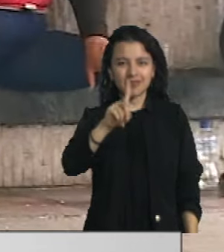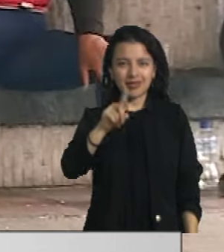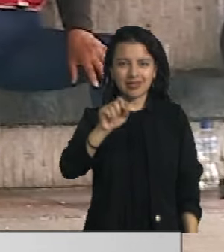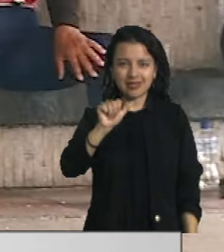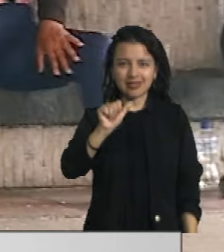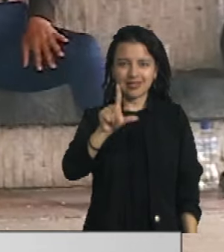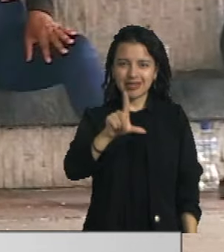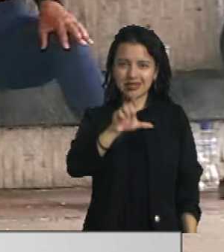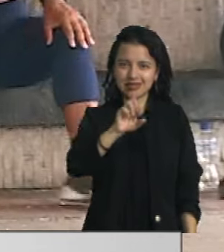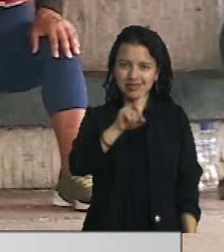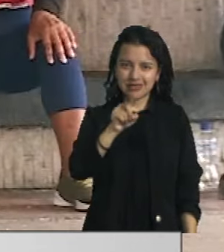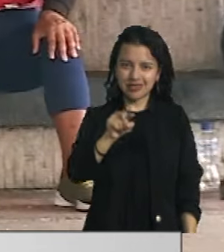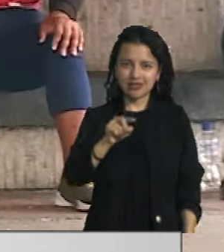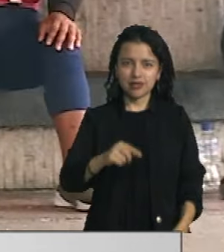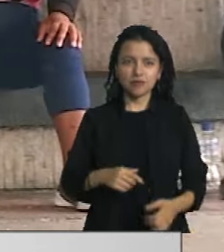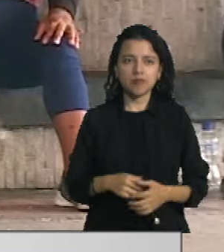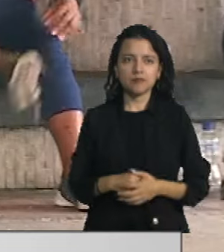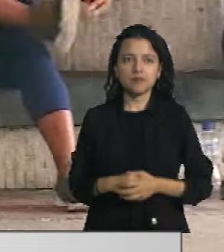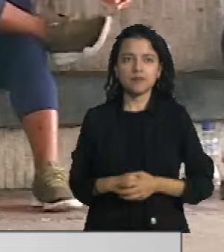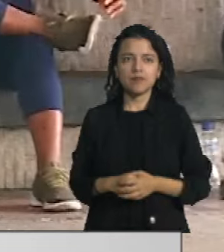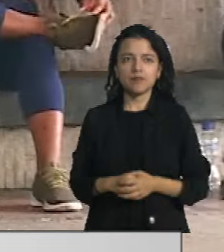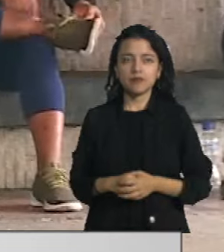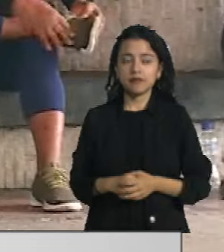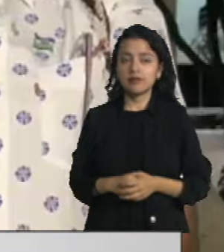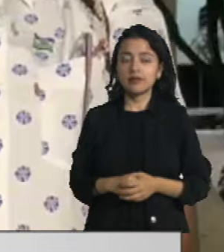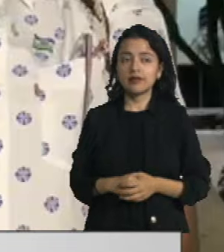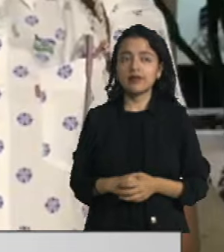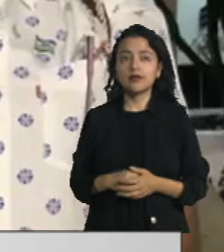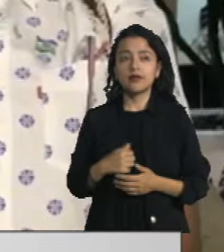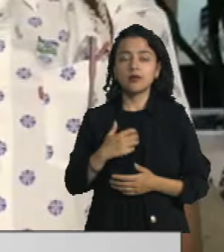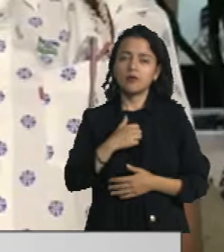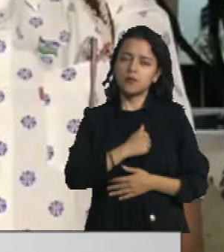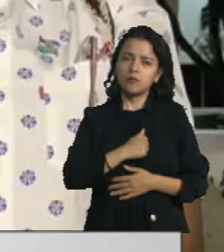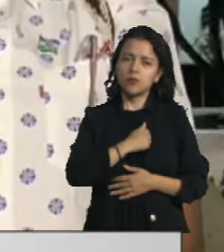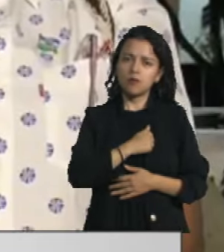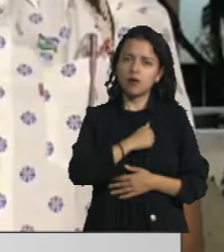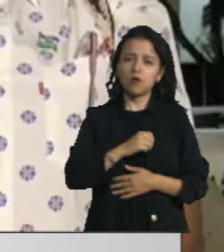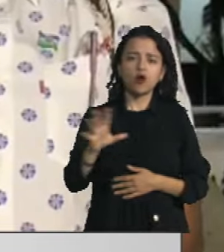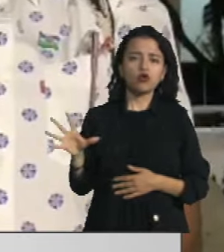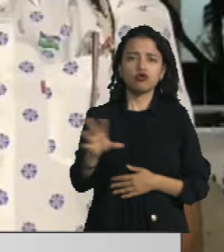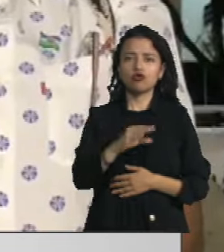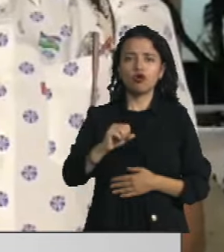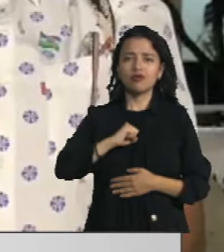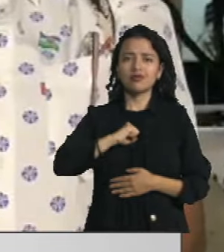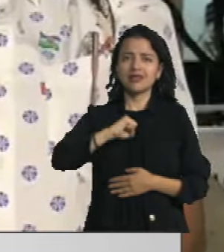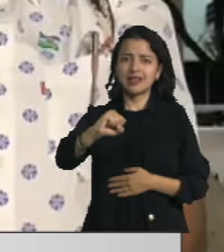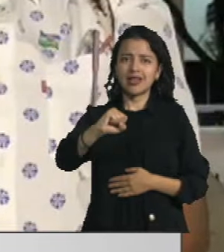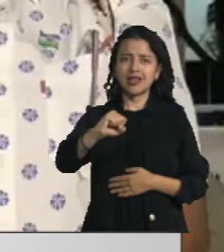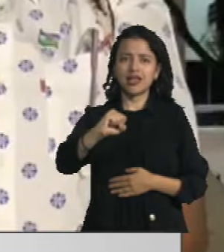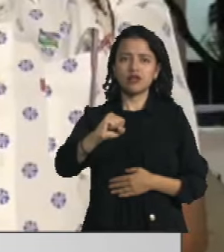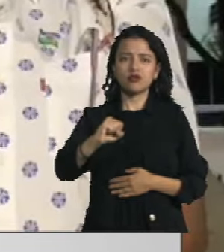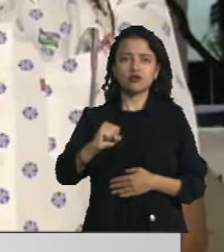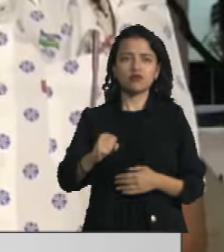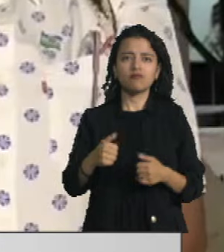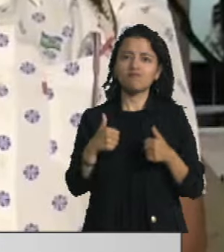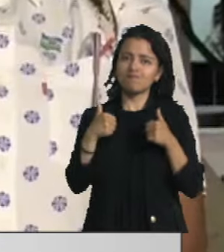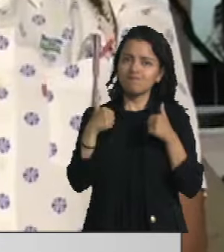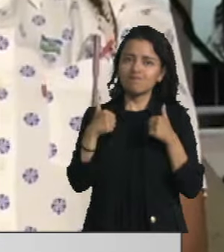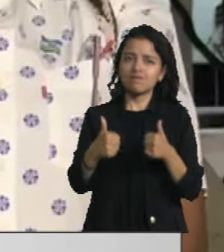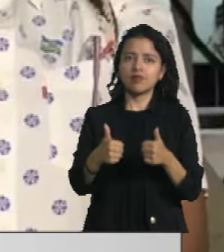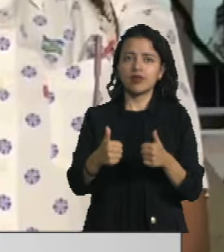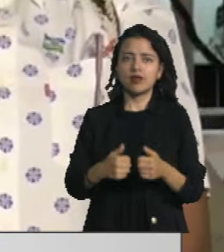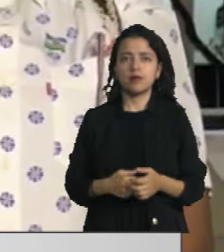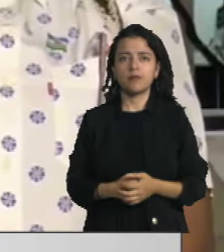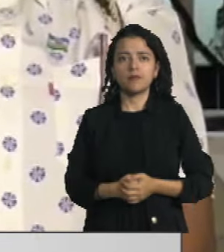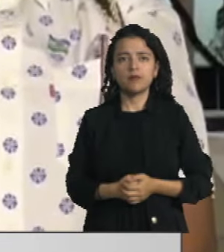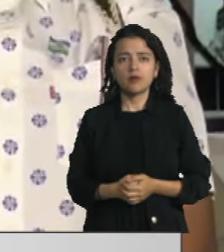sus necesidades. Primero que todo, les pedimos garantizar los derechos de toda la ciudadanía, permitir especialmente no